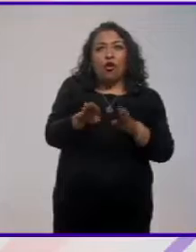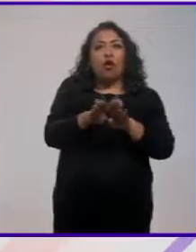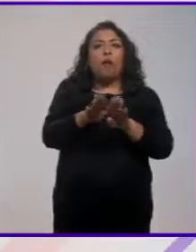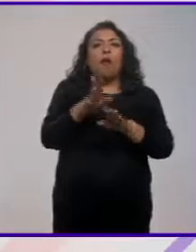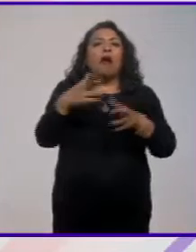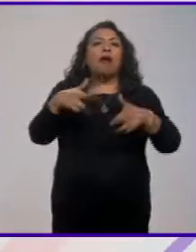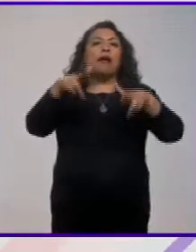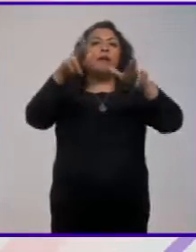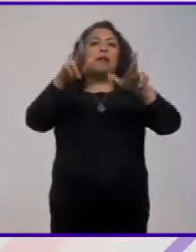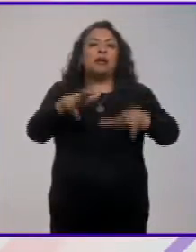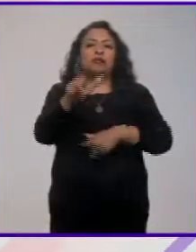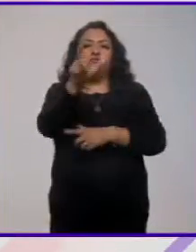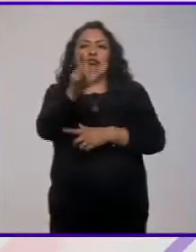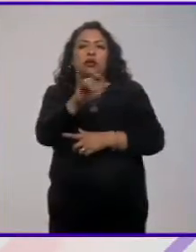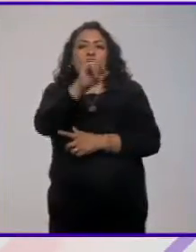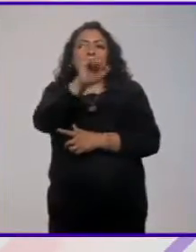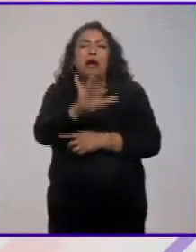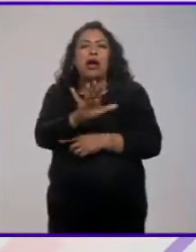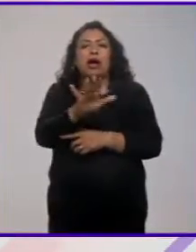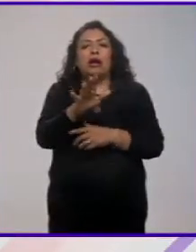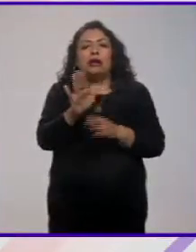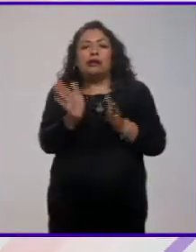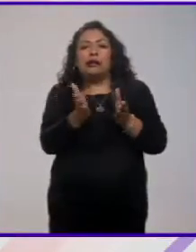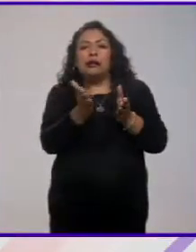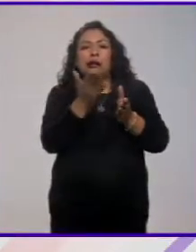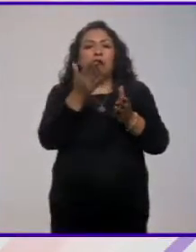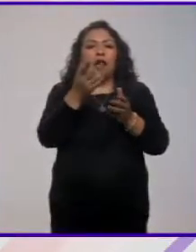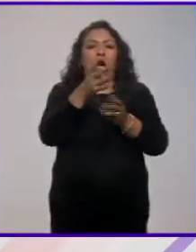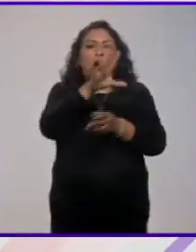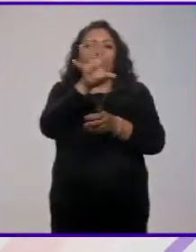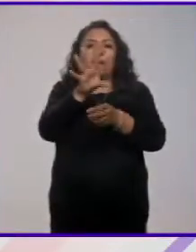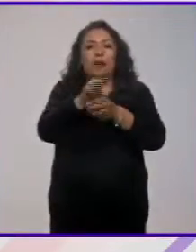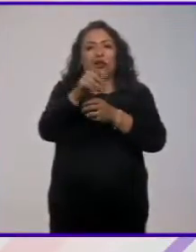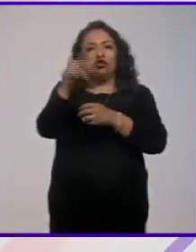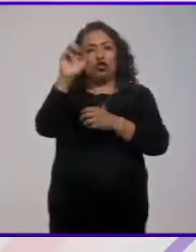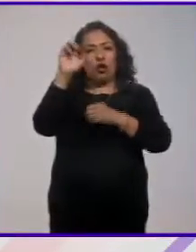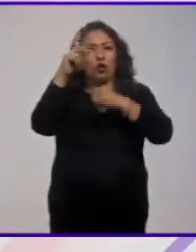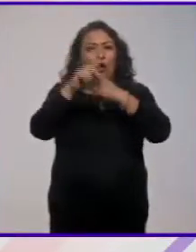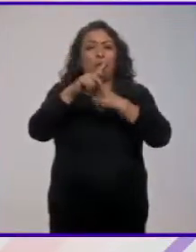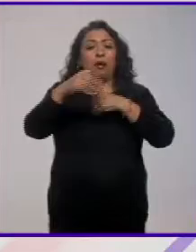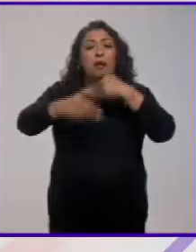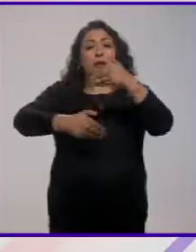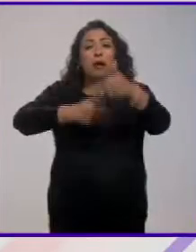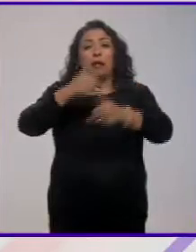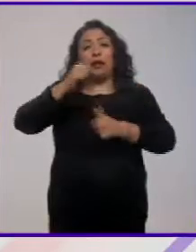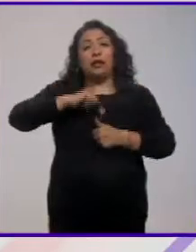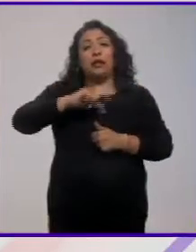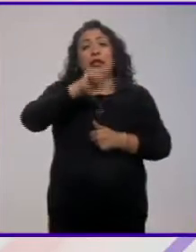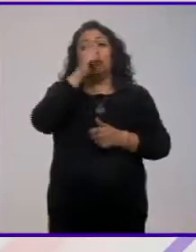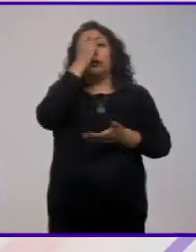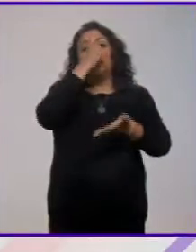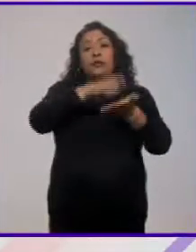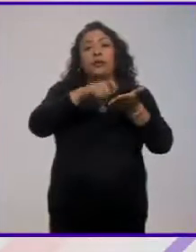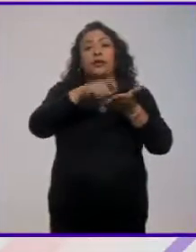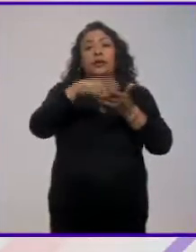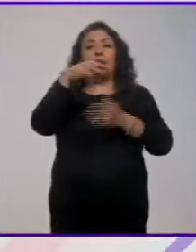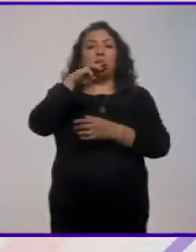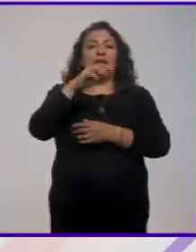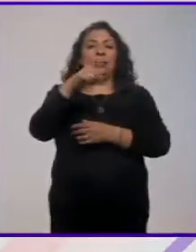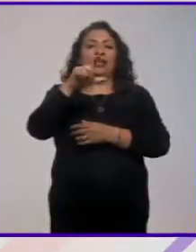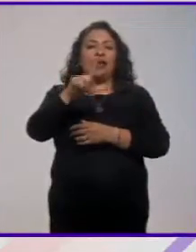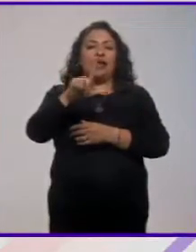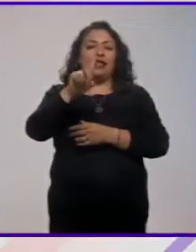fue representado en casi todas las ediciones de Europa a lo largo de los siglos después de que lo escribiera Miguel de Cervantes